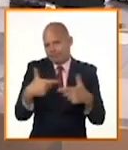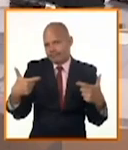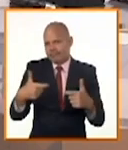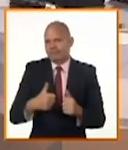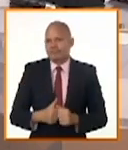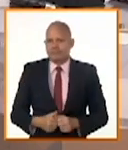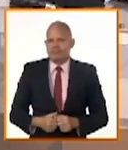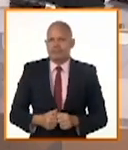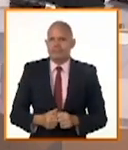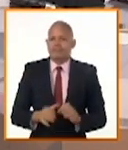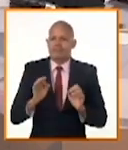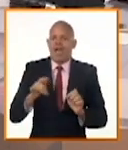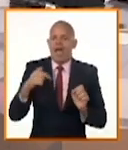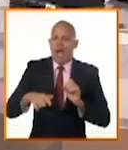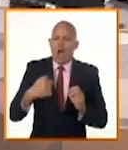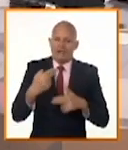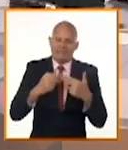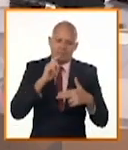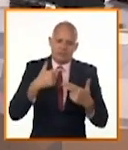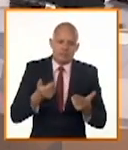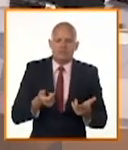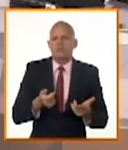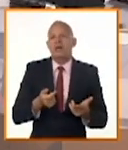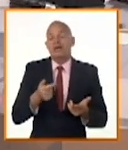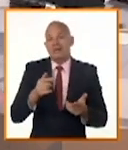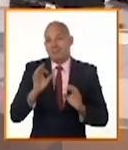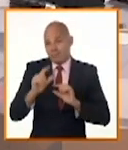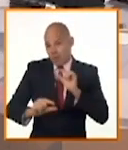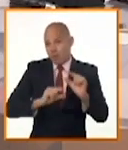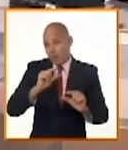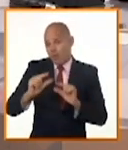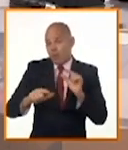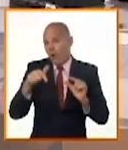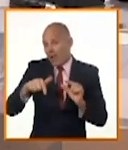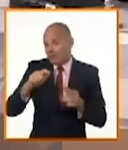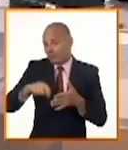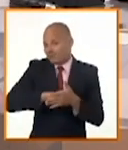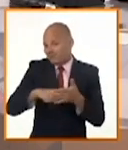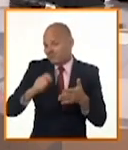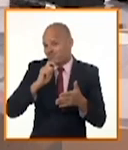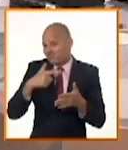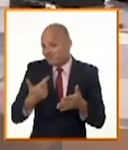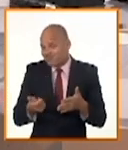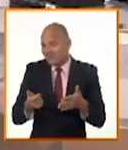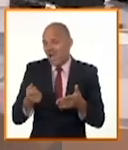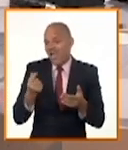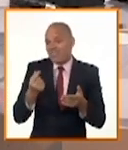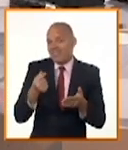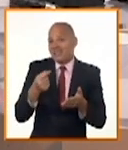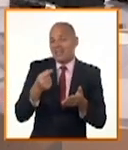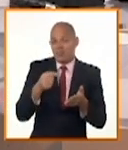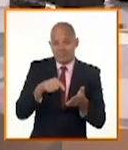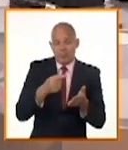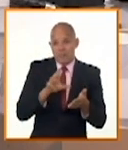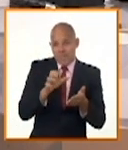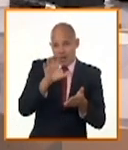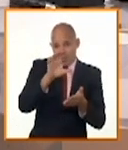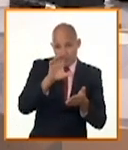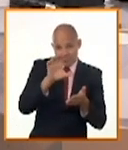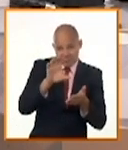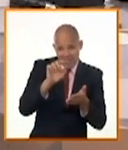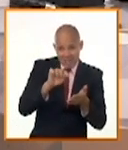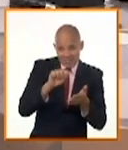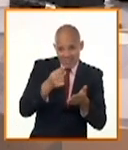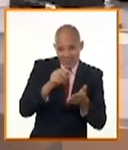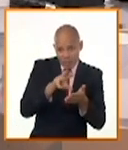hacerlo efectivo en mercancías en servicios ese es un reto para todas las y por eso es tan importante la participación como se decía de los bases pero también